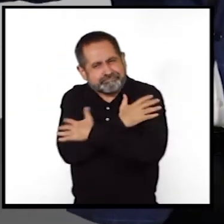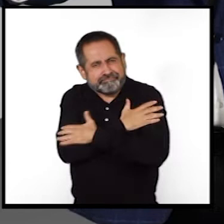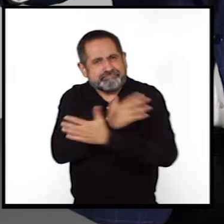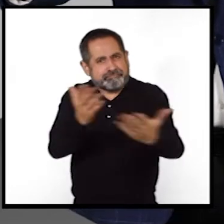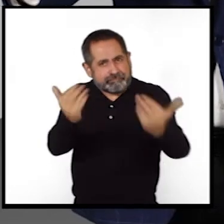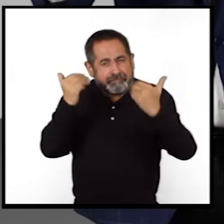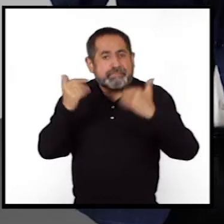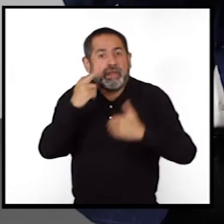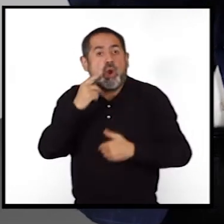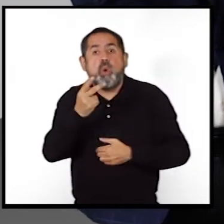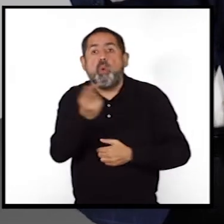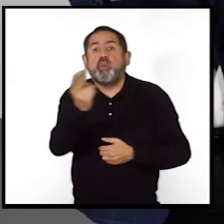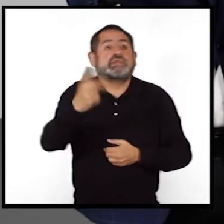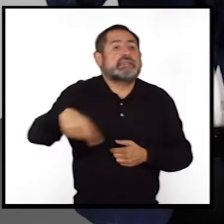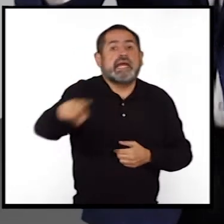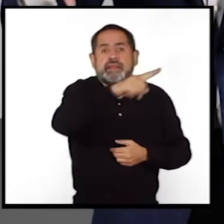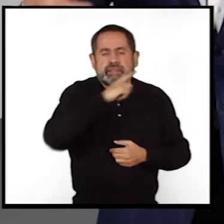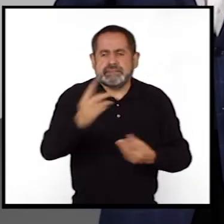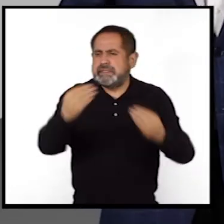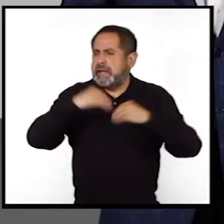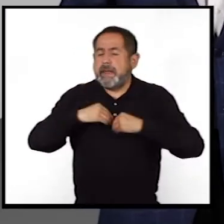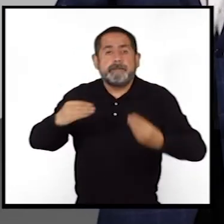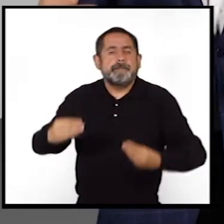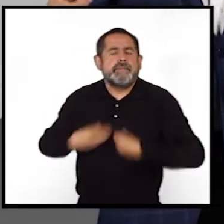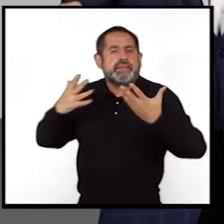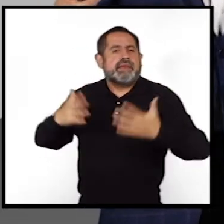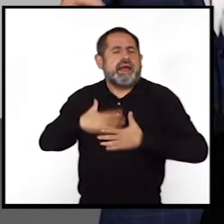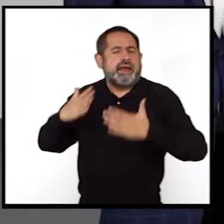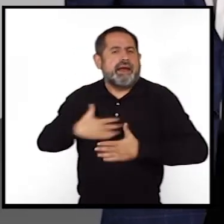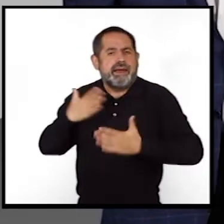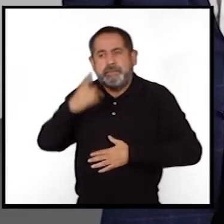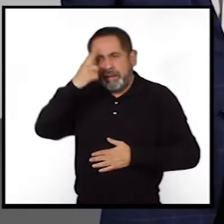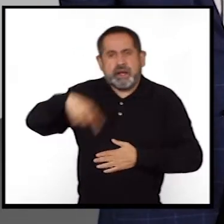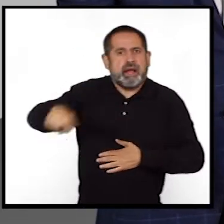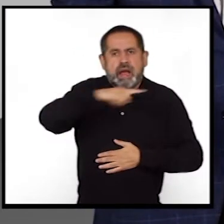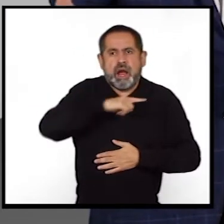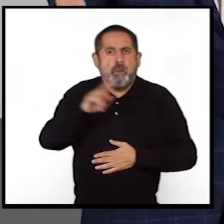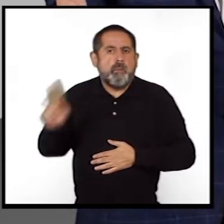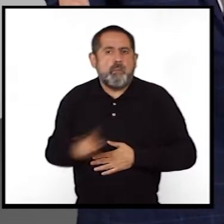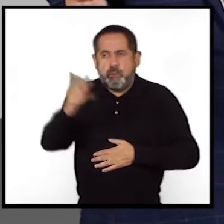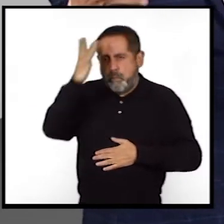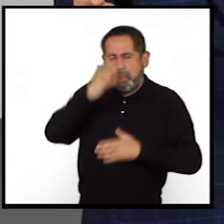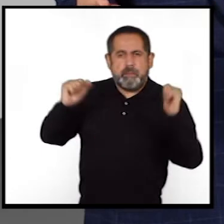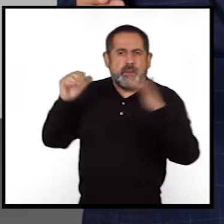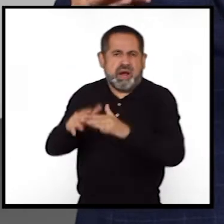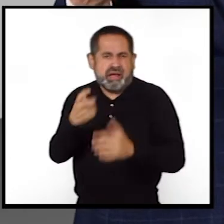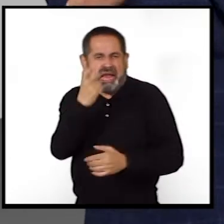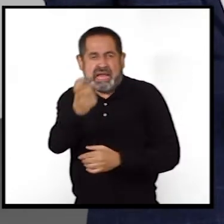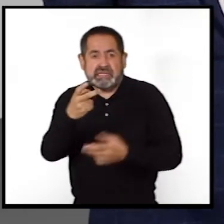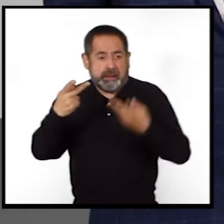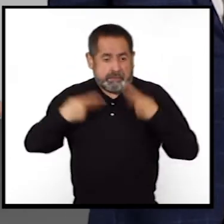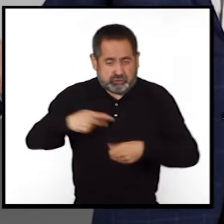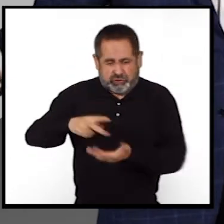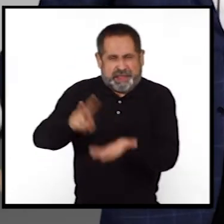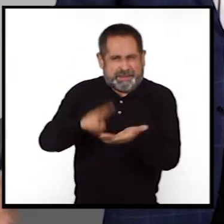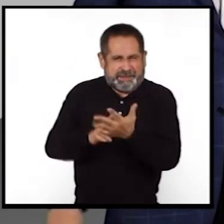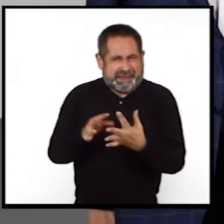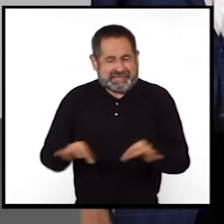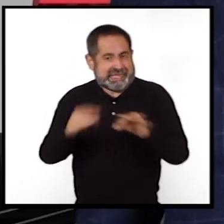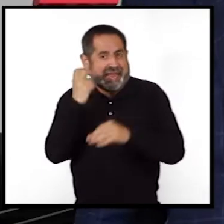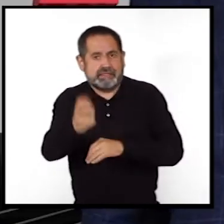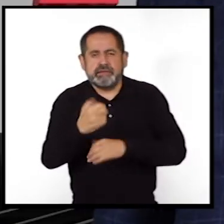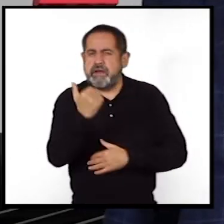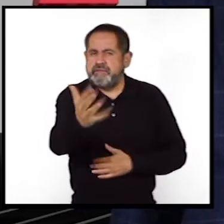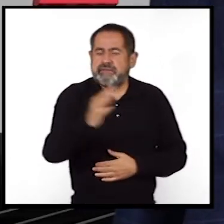brazos abiertos porque ustedes le dan vida a nuestros pueblos mágicos, porque la verdadera magia está en nuestra